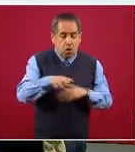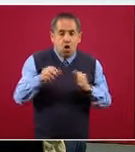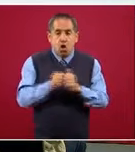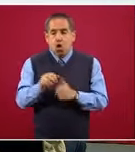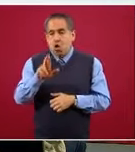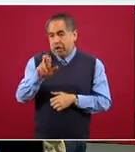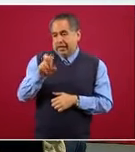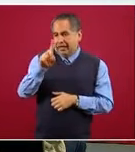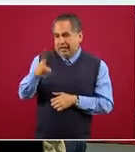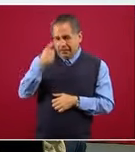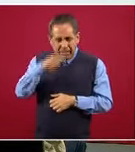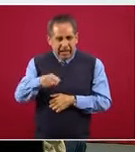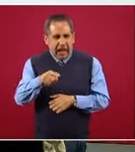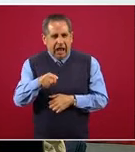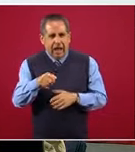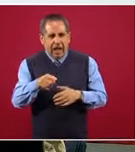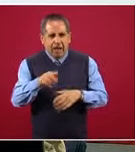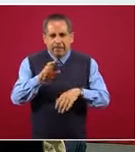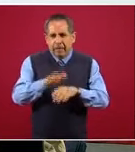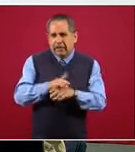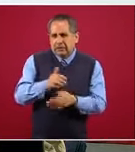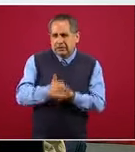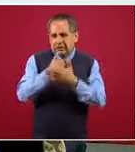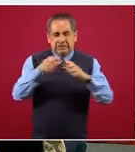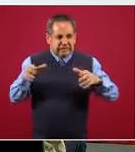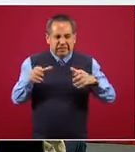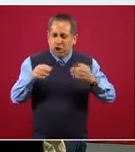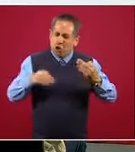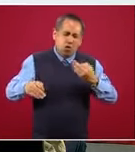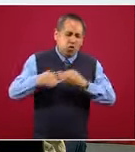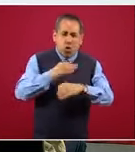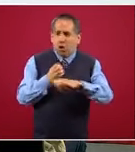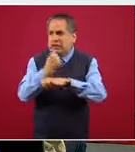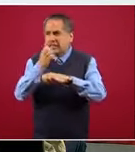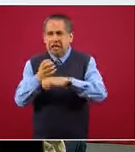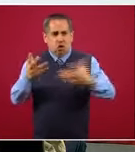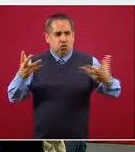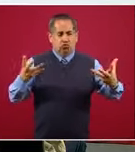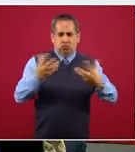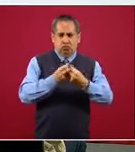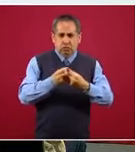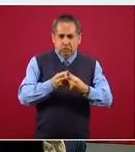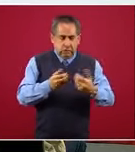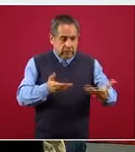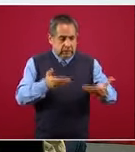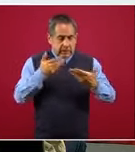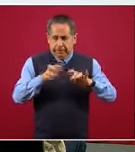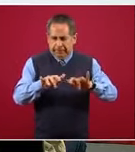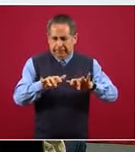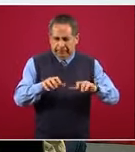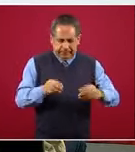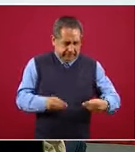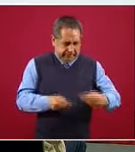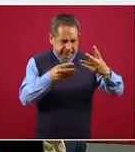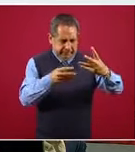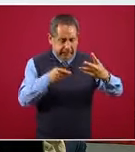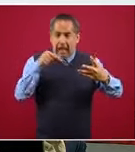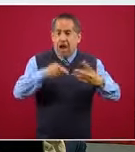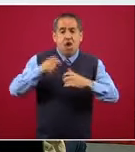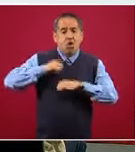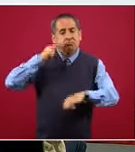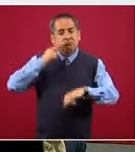red negativa de infección respiratoria aguda grave, que es la red IRAC, donde todas las entidades cargan su oferta de servicios, es como el